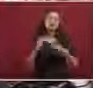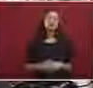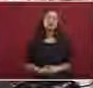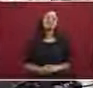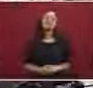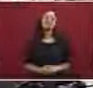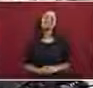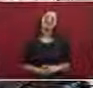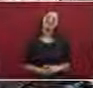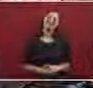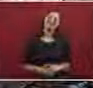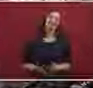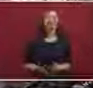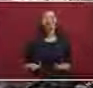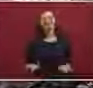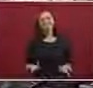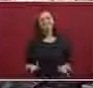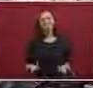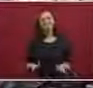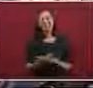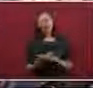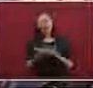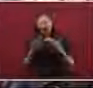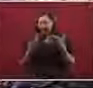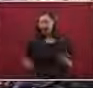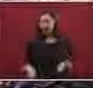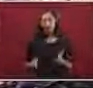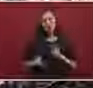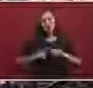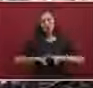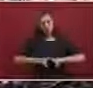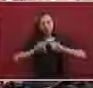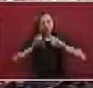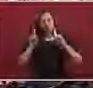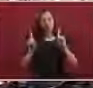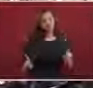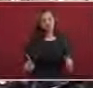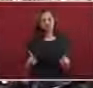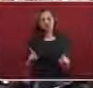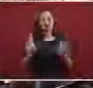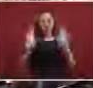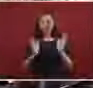Entonces, todo eso lo estamos atendiendo, ¿sí?